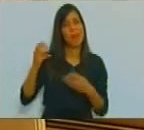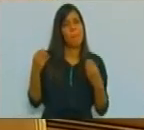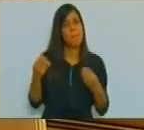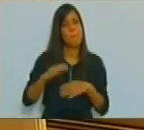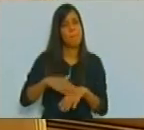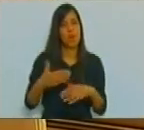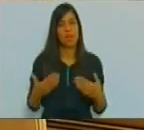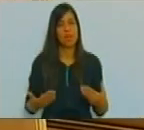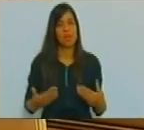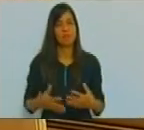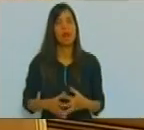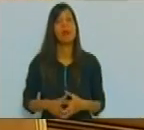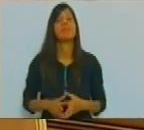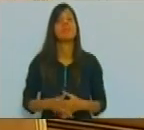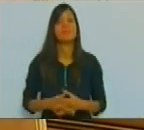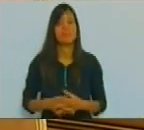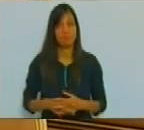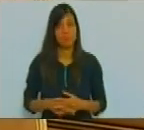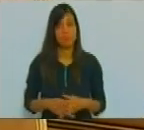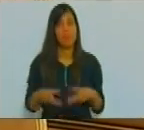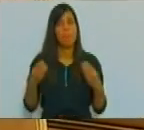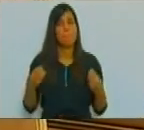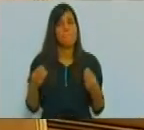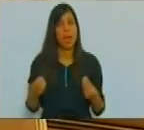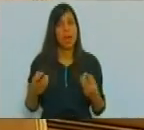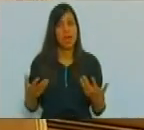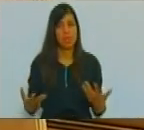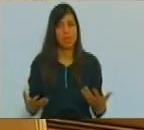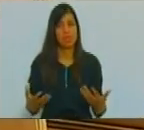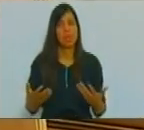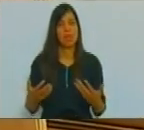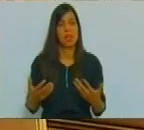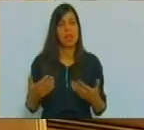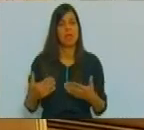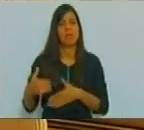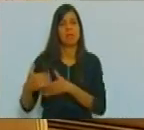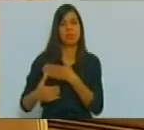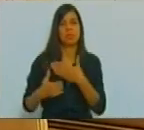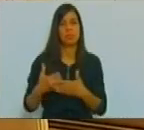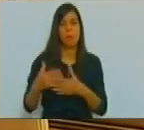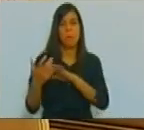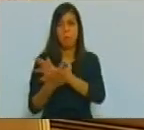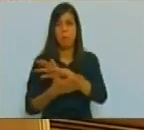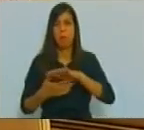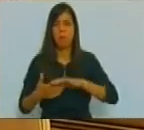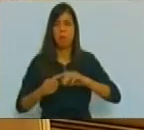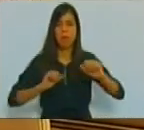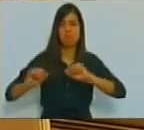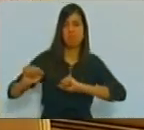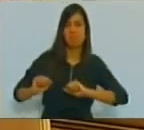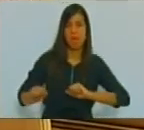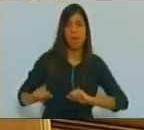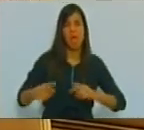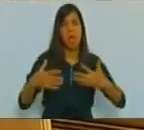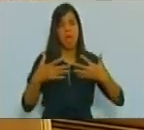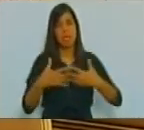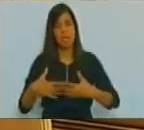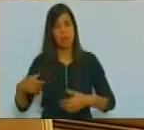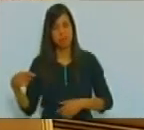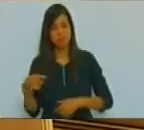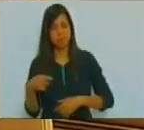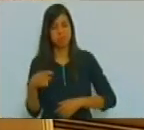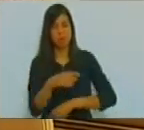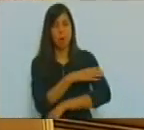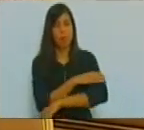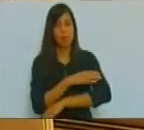solucionan para que cuando se generen estallidos auspiciados por ellos mismos se